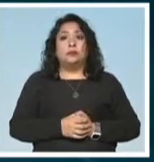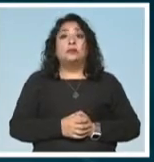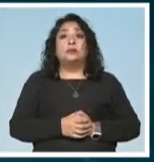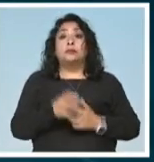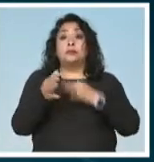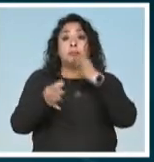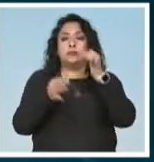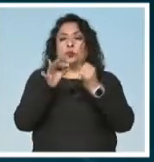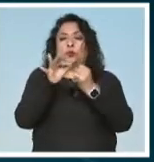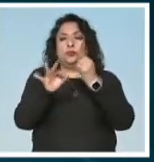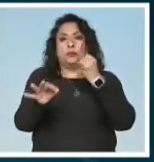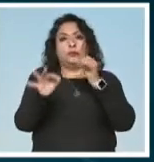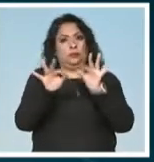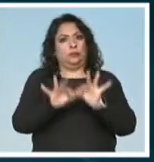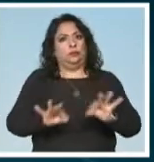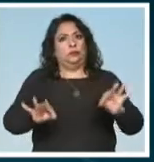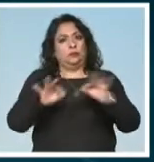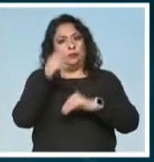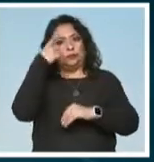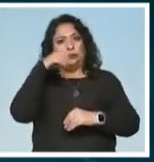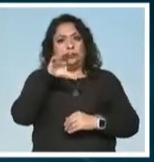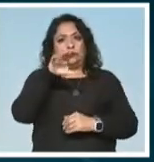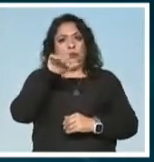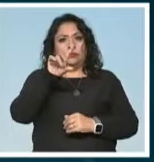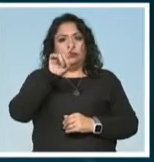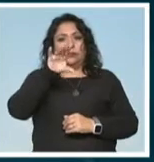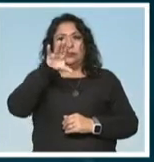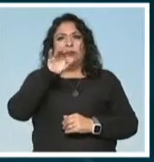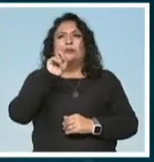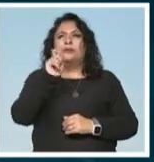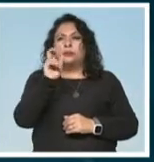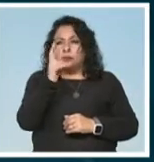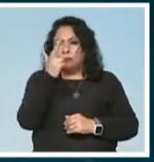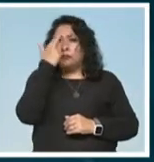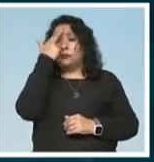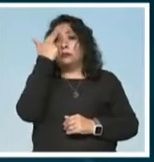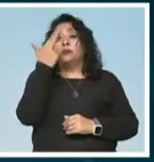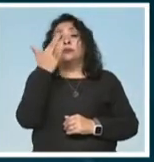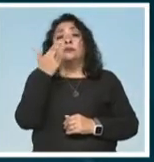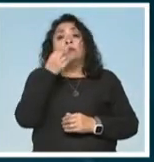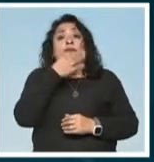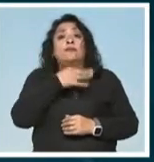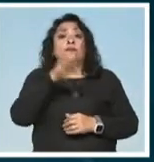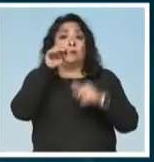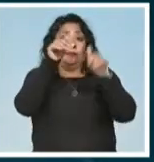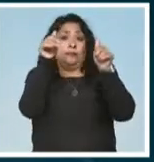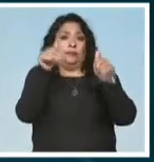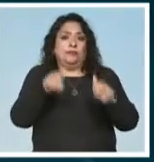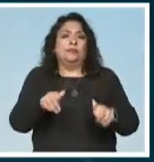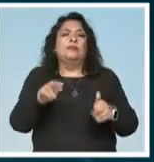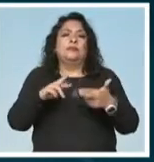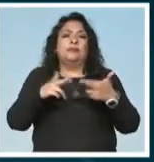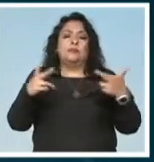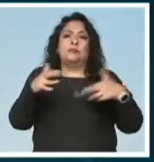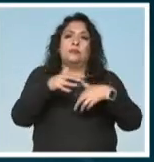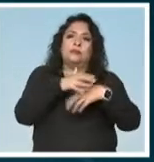El mensaje final, el más importante para Kamea Dance Company, fue recordar que la forma de celebrar el arte es la relación de amor entre unos y